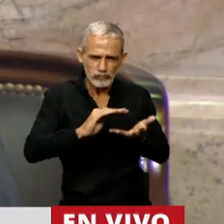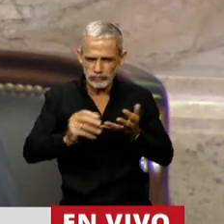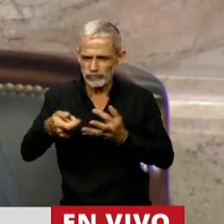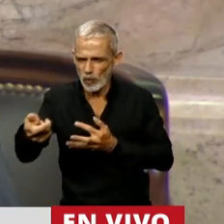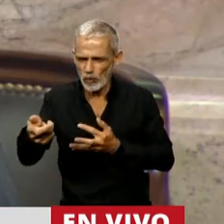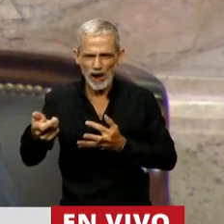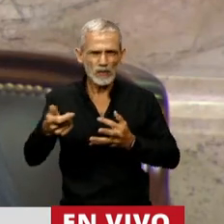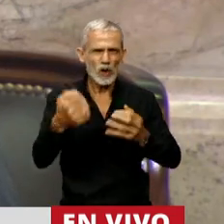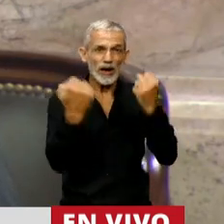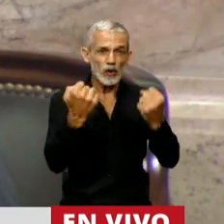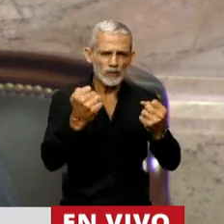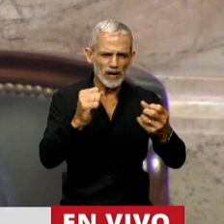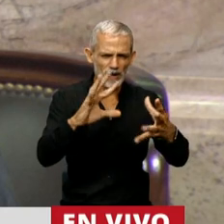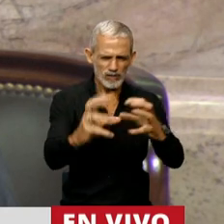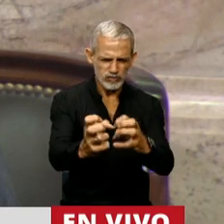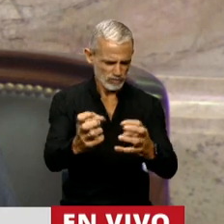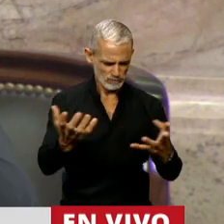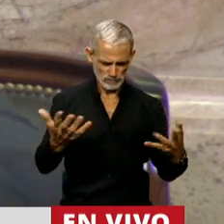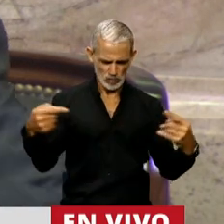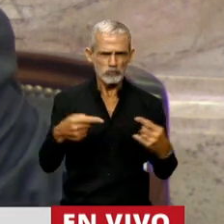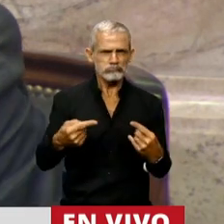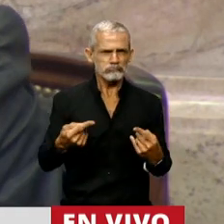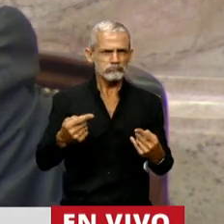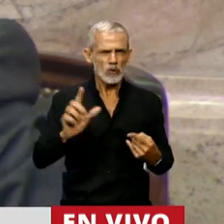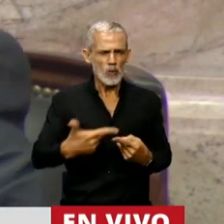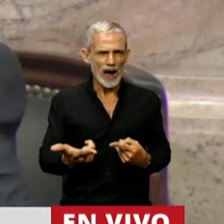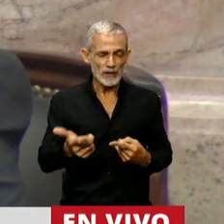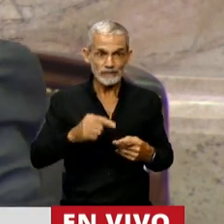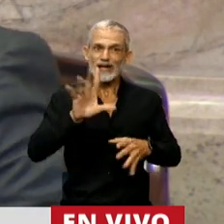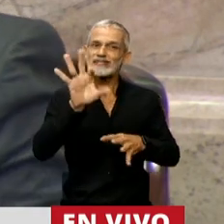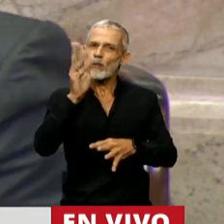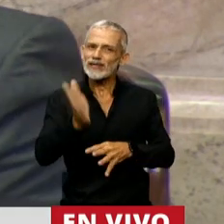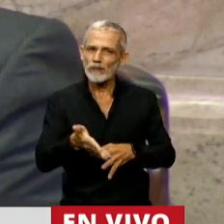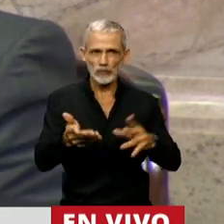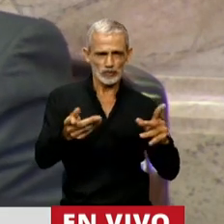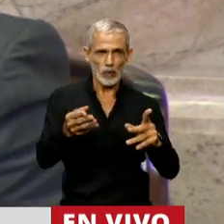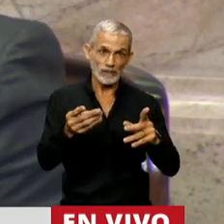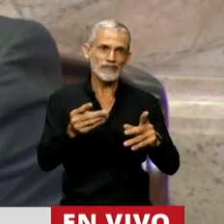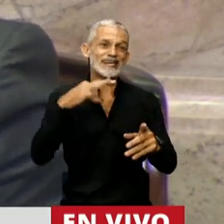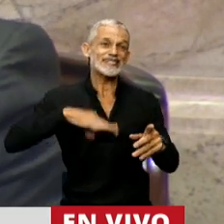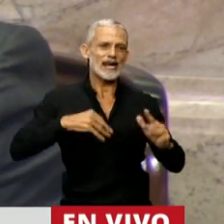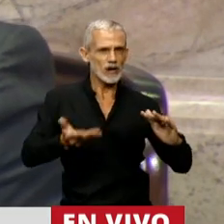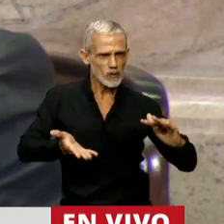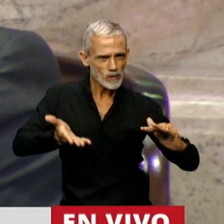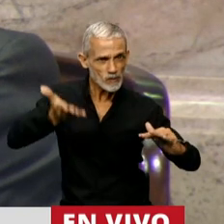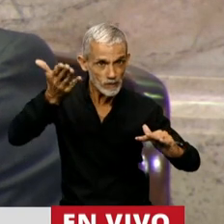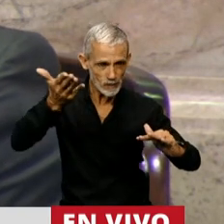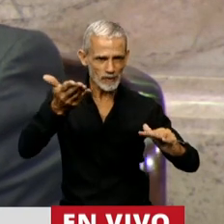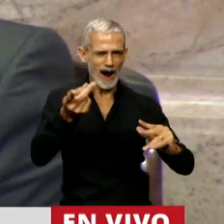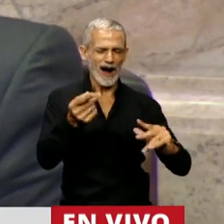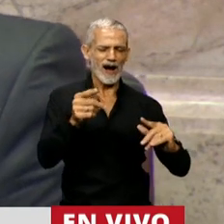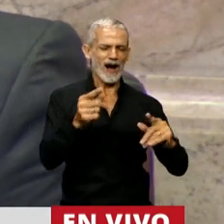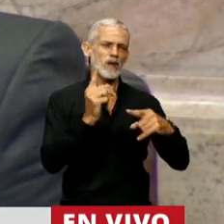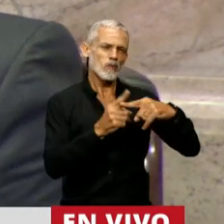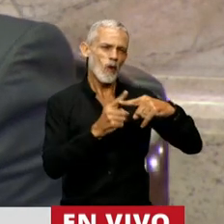Yo no sé cómo cerraría eso. El otro 50% queda atado a la evolución de los salarios, cuando ya también sabemos que hay